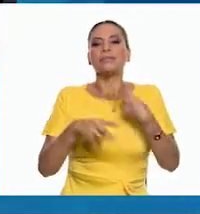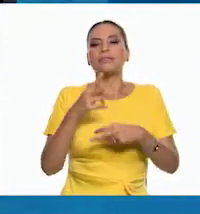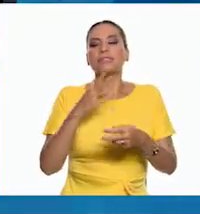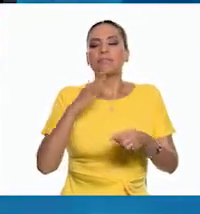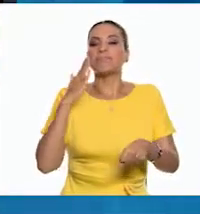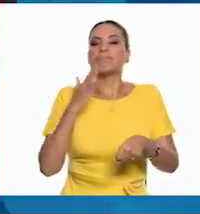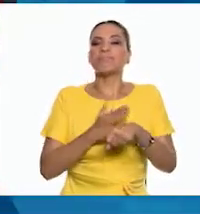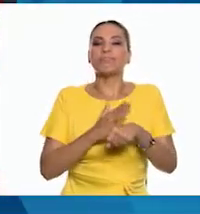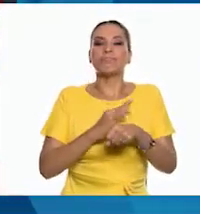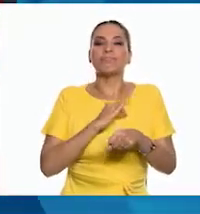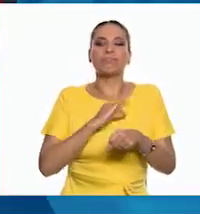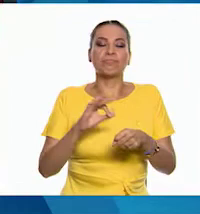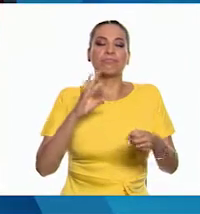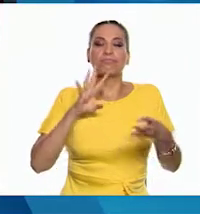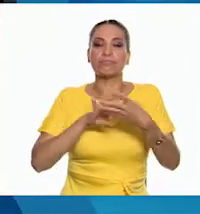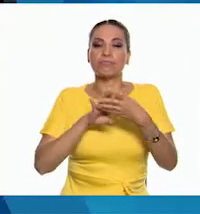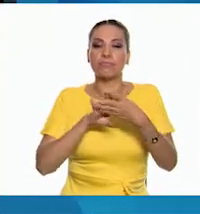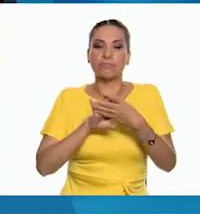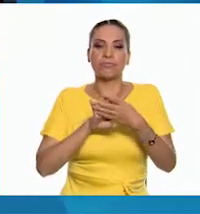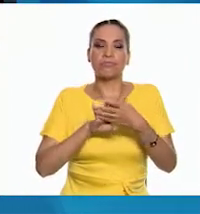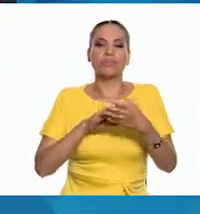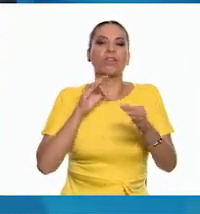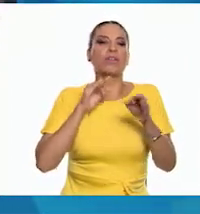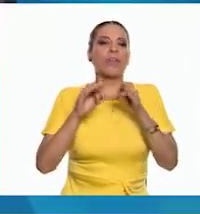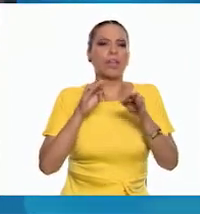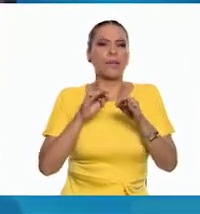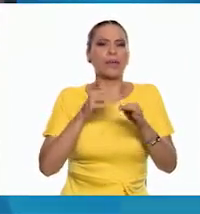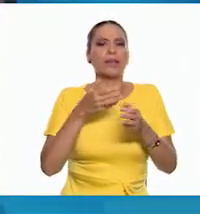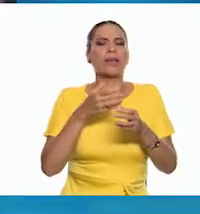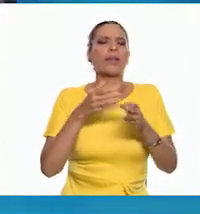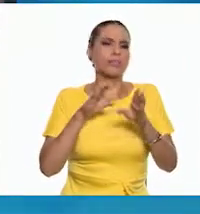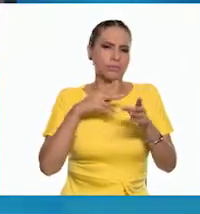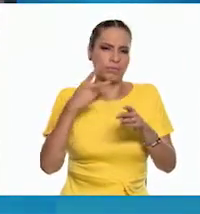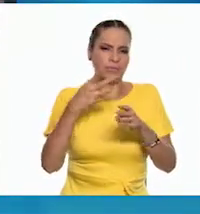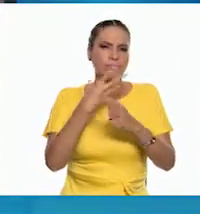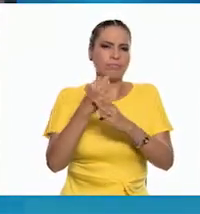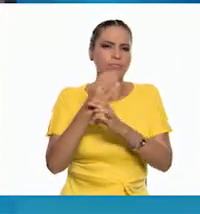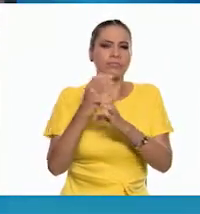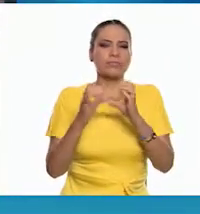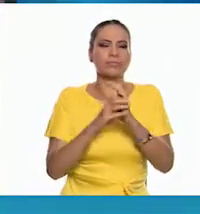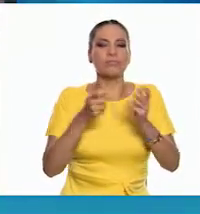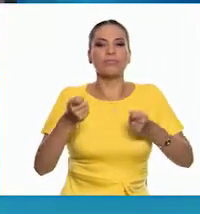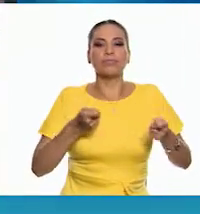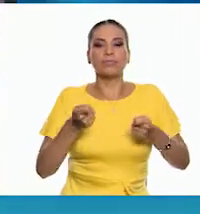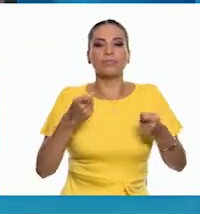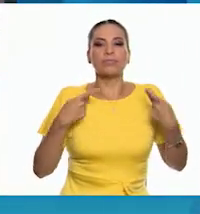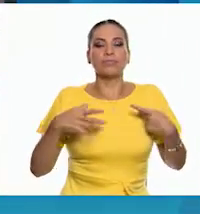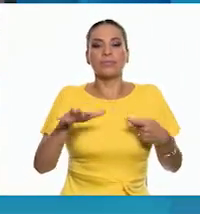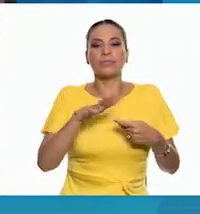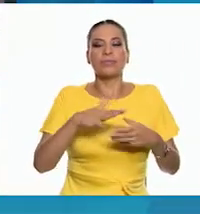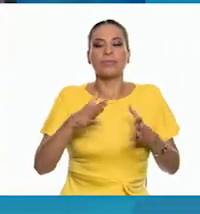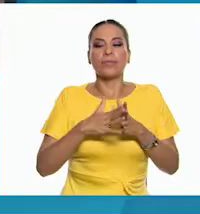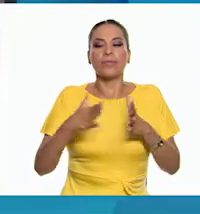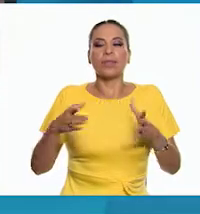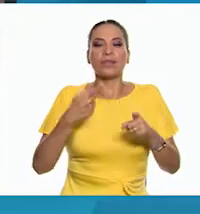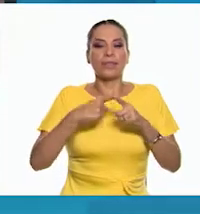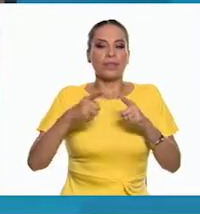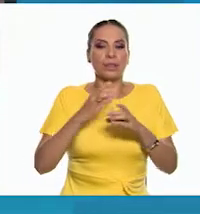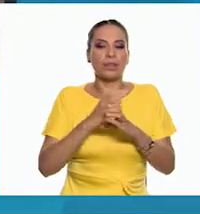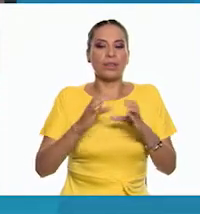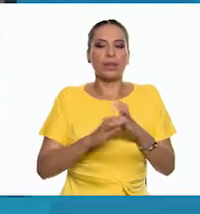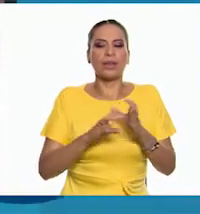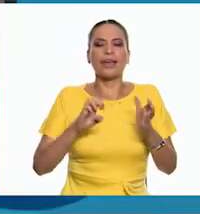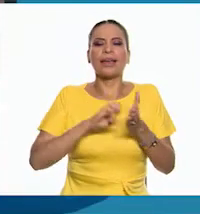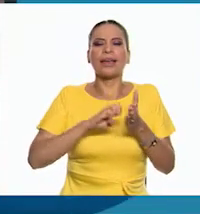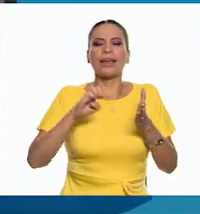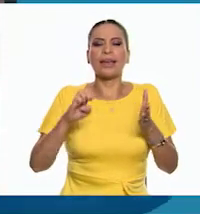un castigo y la pena va a ser la cárcel, la obra pública. En fin, esta serie de medidas de control de la población va a abarcar un amplio espectro. Por